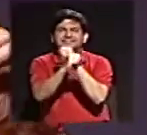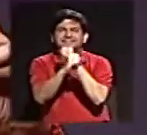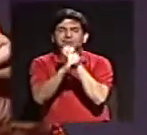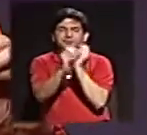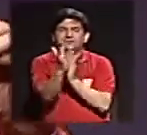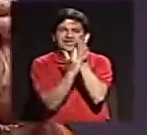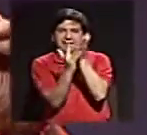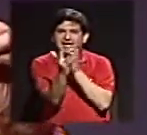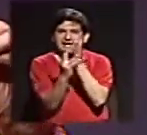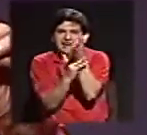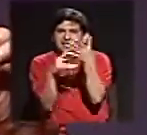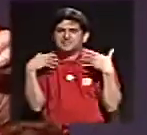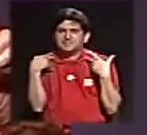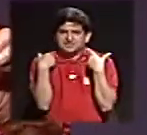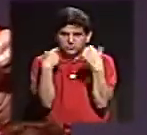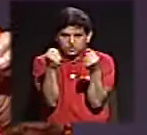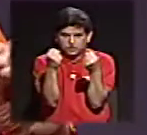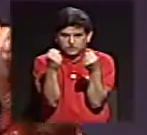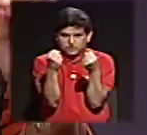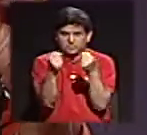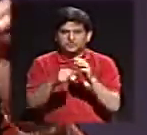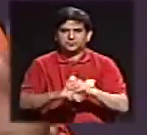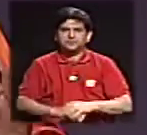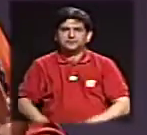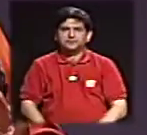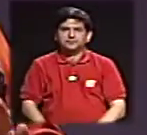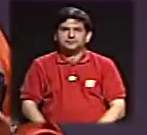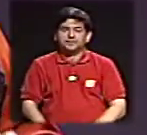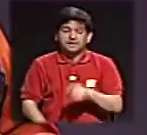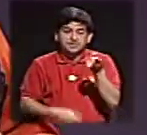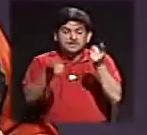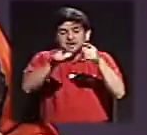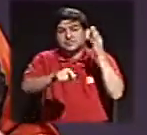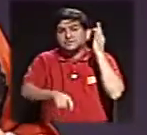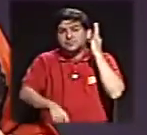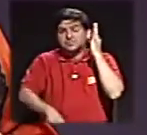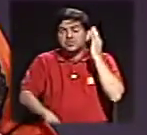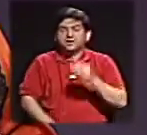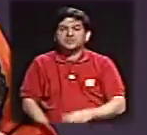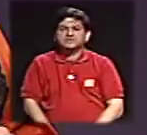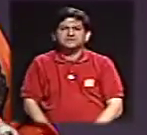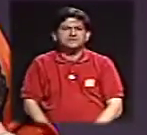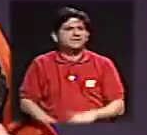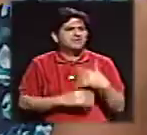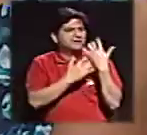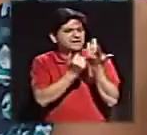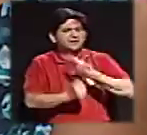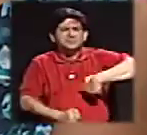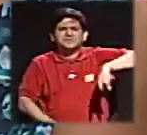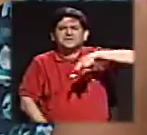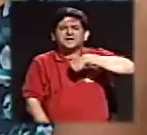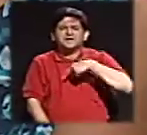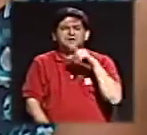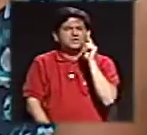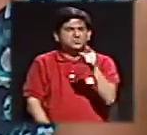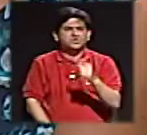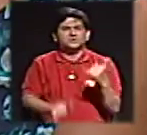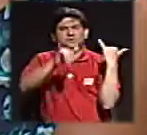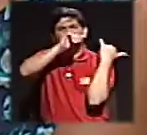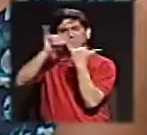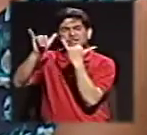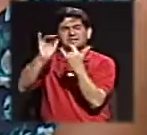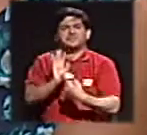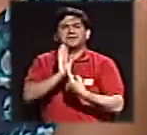al acceso a la salud, ¿verdad?, a las mujeres. ¿Verdad? ¿Qué podríamos esperar de esta